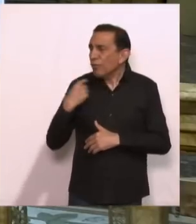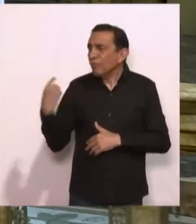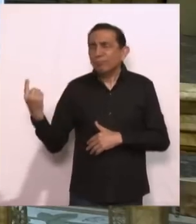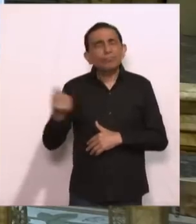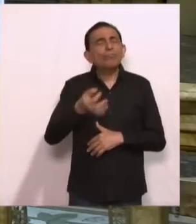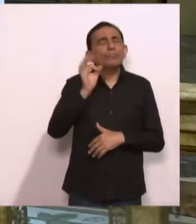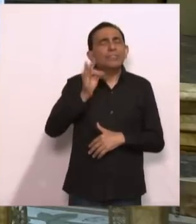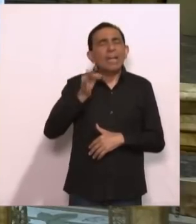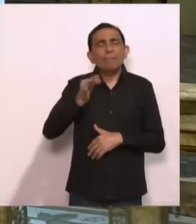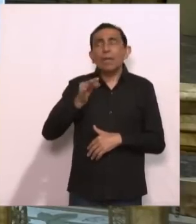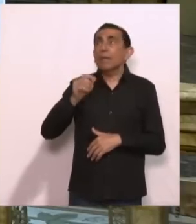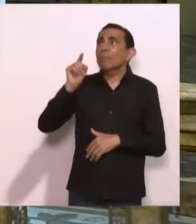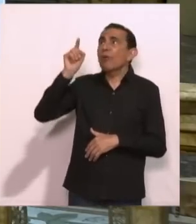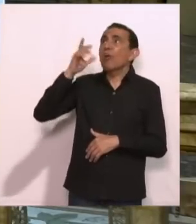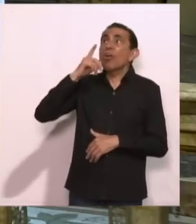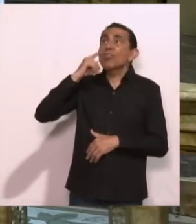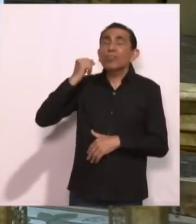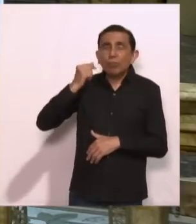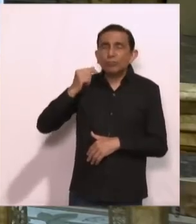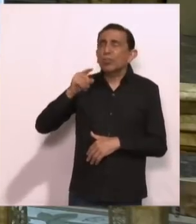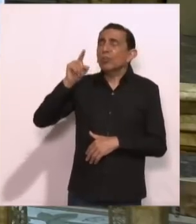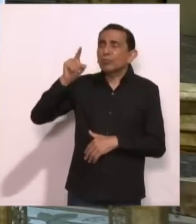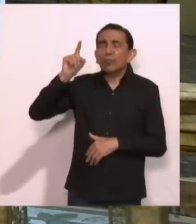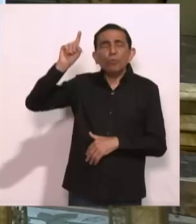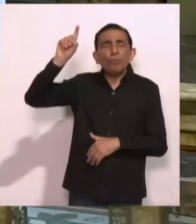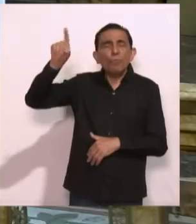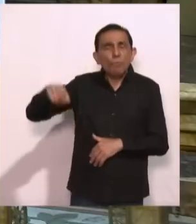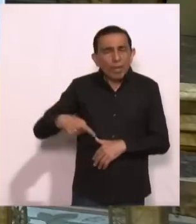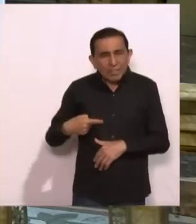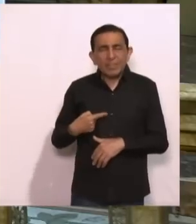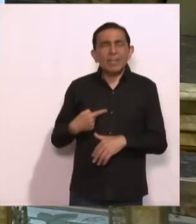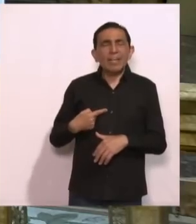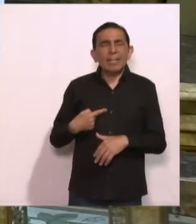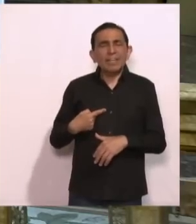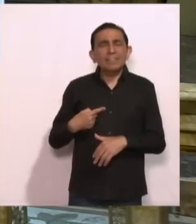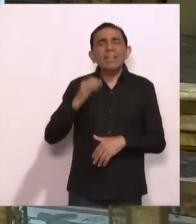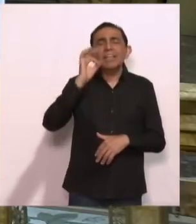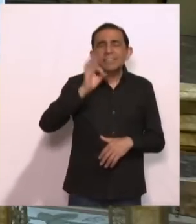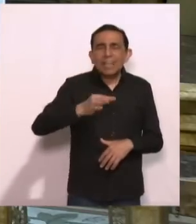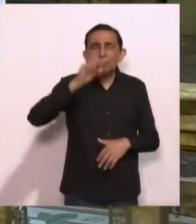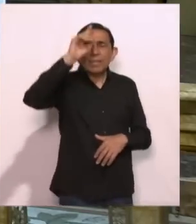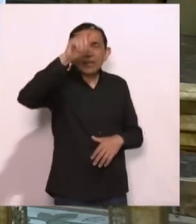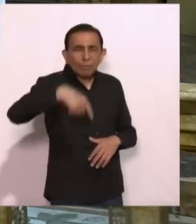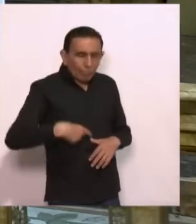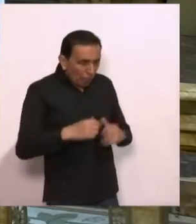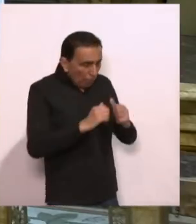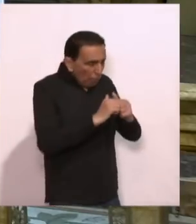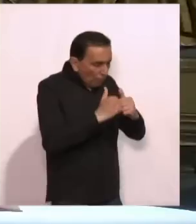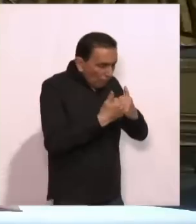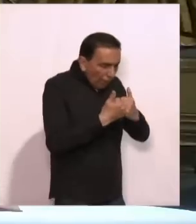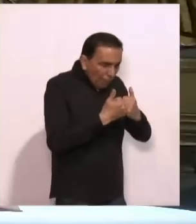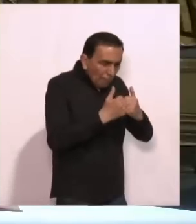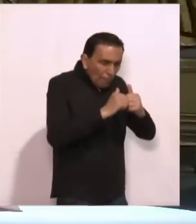saber que vendrás, saber que estarás partiendo